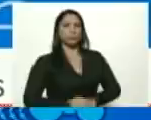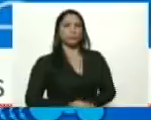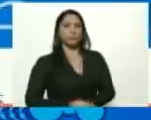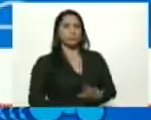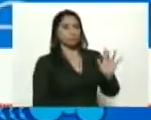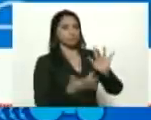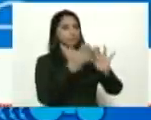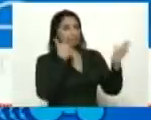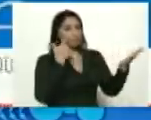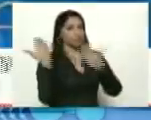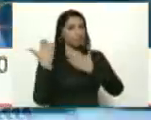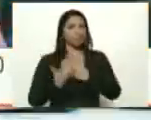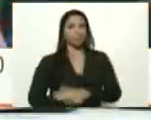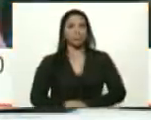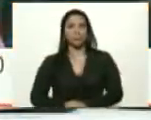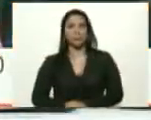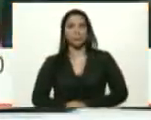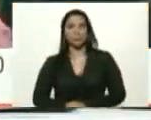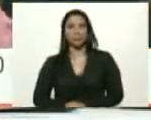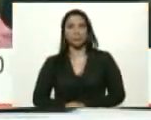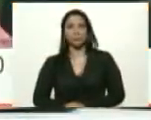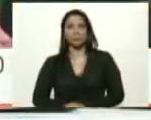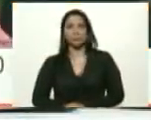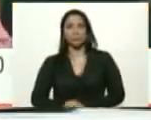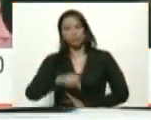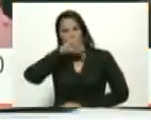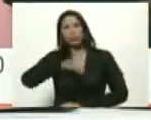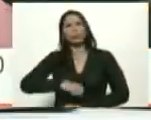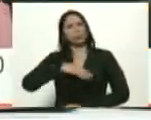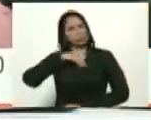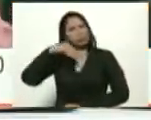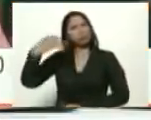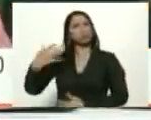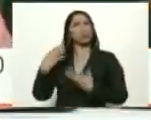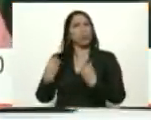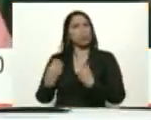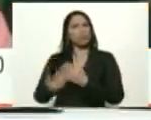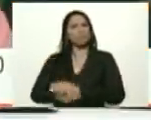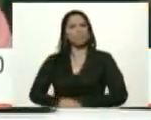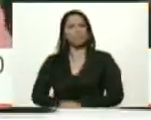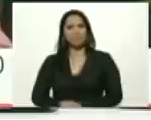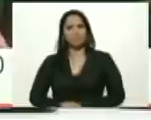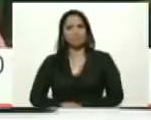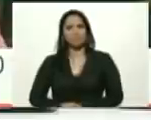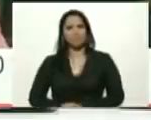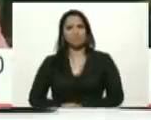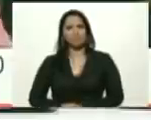Adelante, presidente. Me gusta ese espíritu de